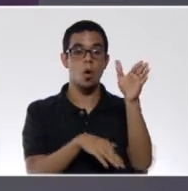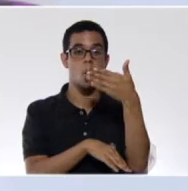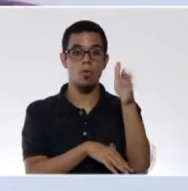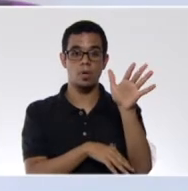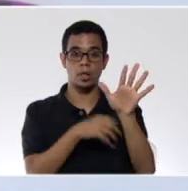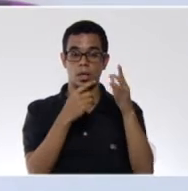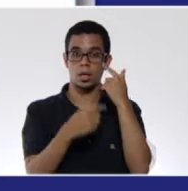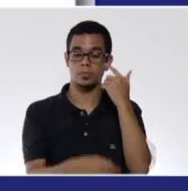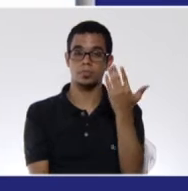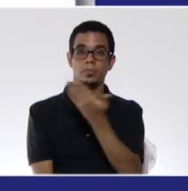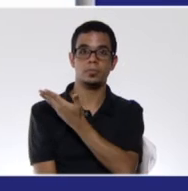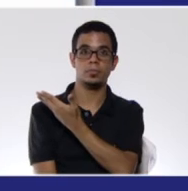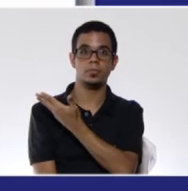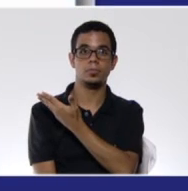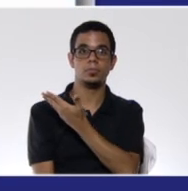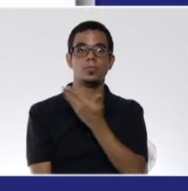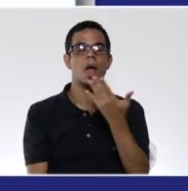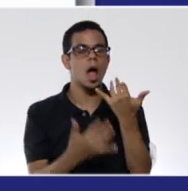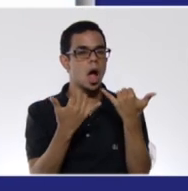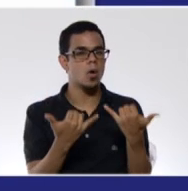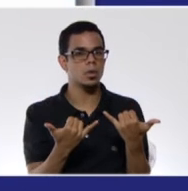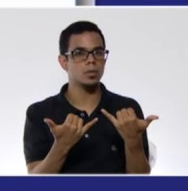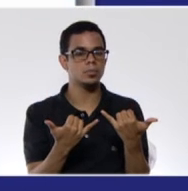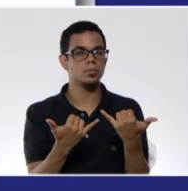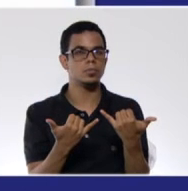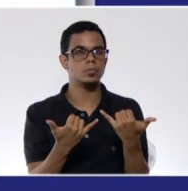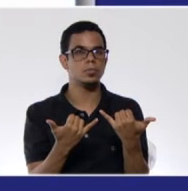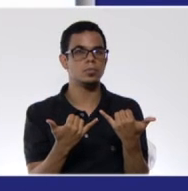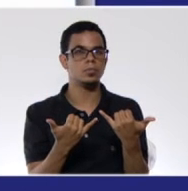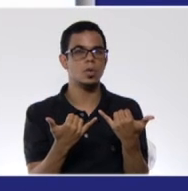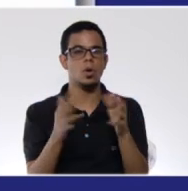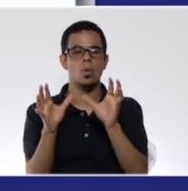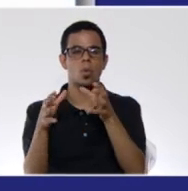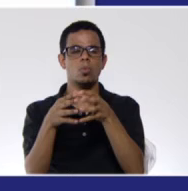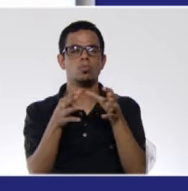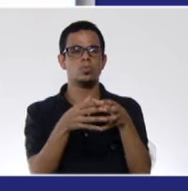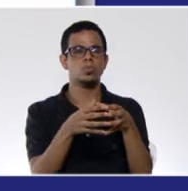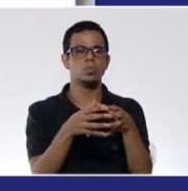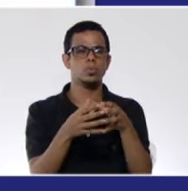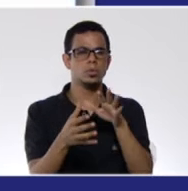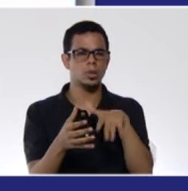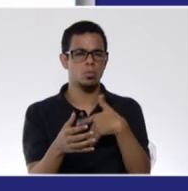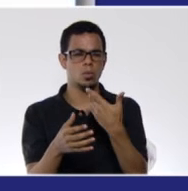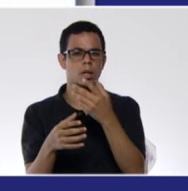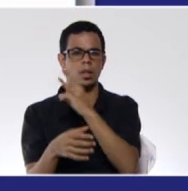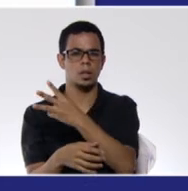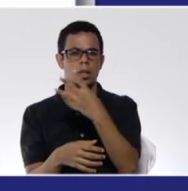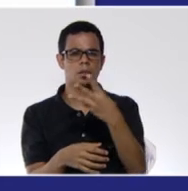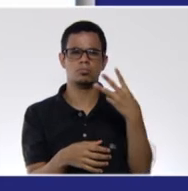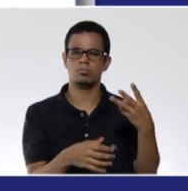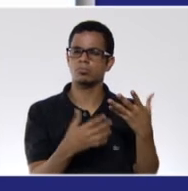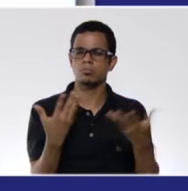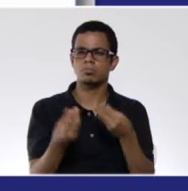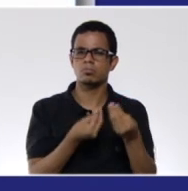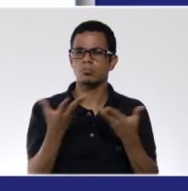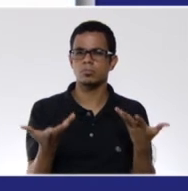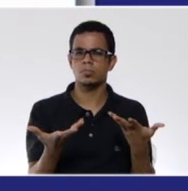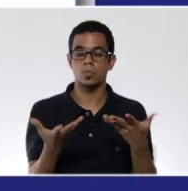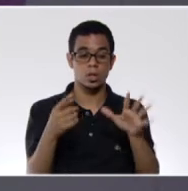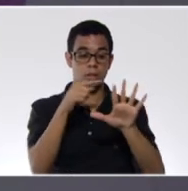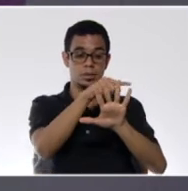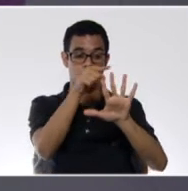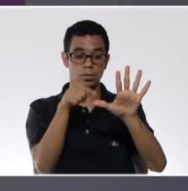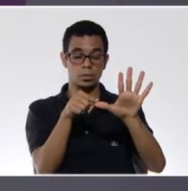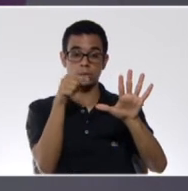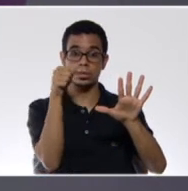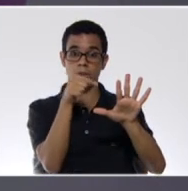están. ¿Cuántas señales pueden hacerse izándolas de 3 en 3? Entonces, con estas 5 vamos